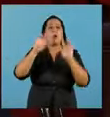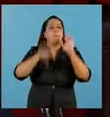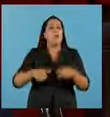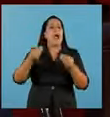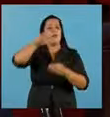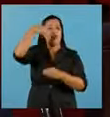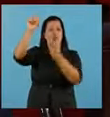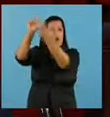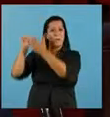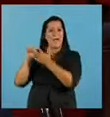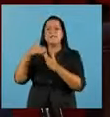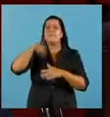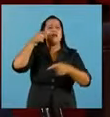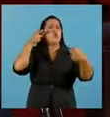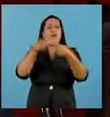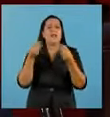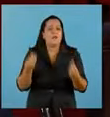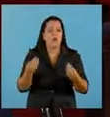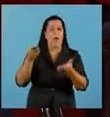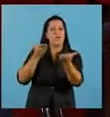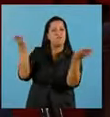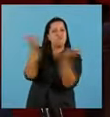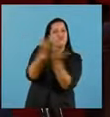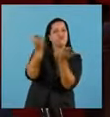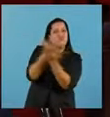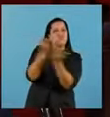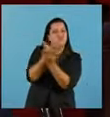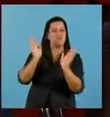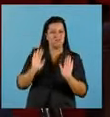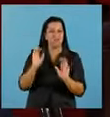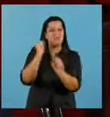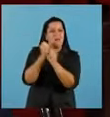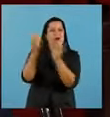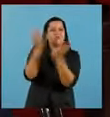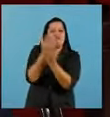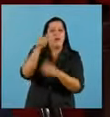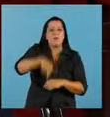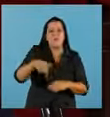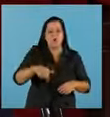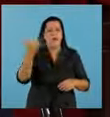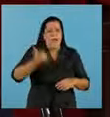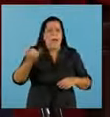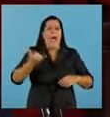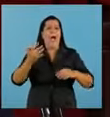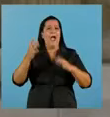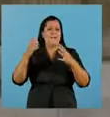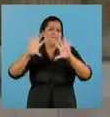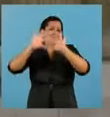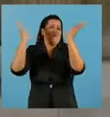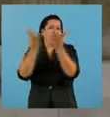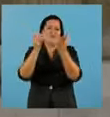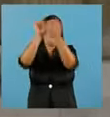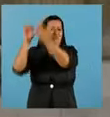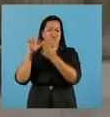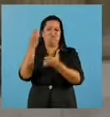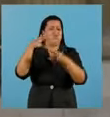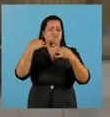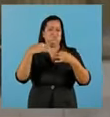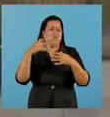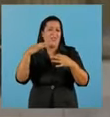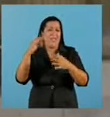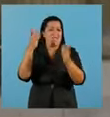exterior tiene como propósito un dinamismo pragmático en un mundo de soberanías multidimensionales. Siempre